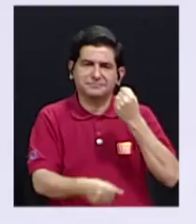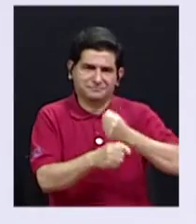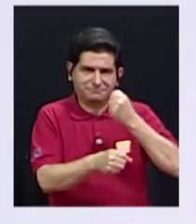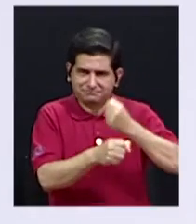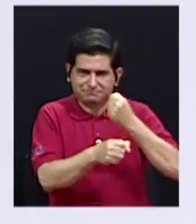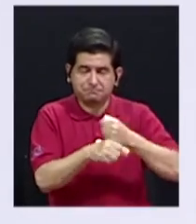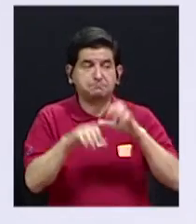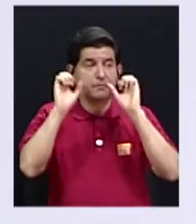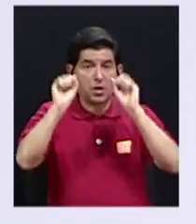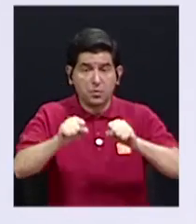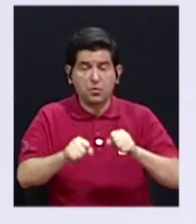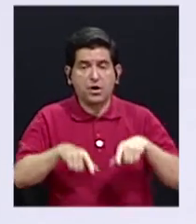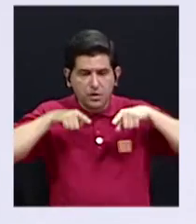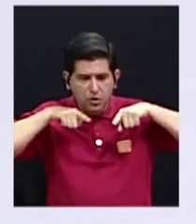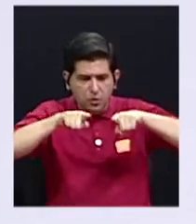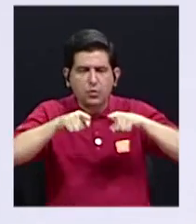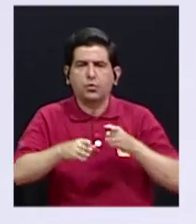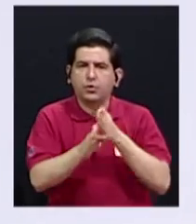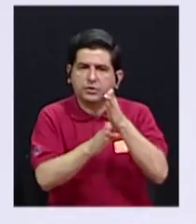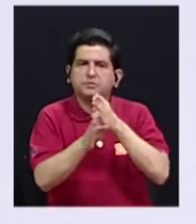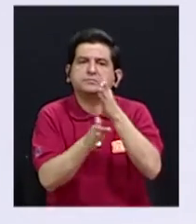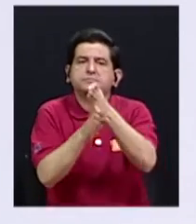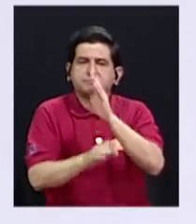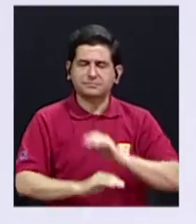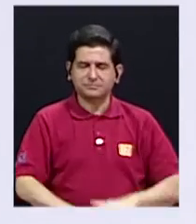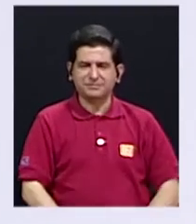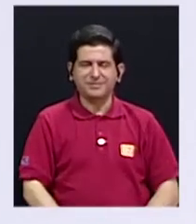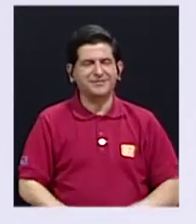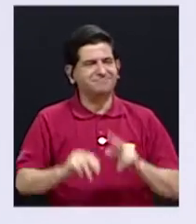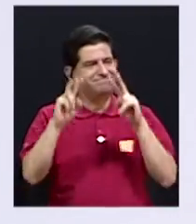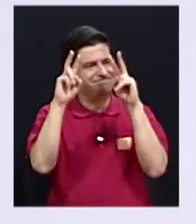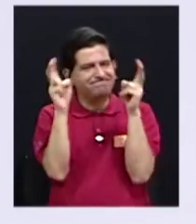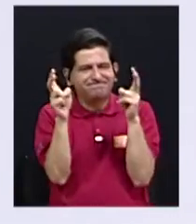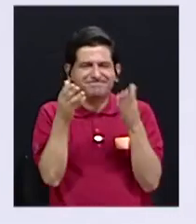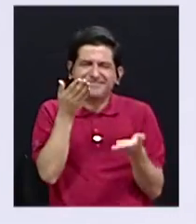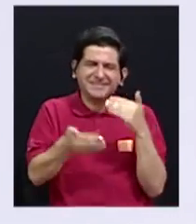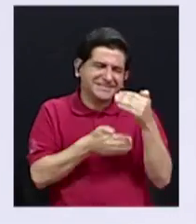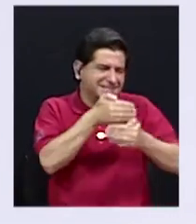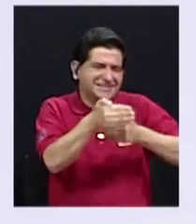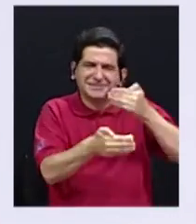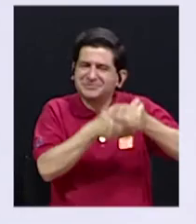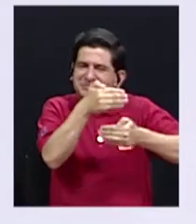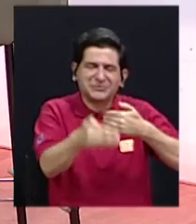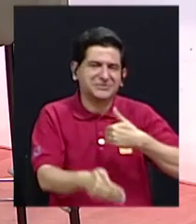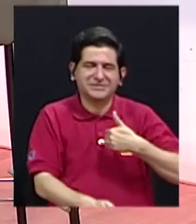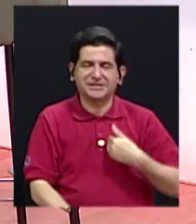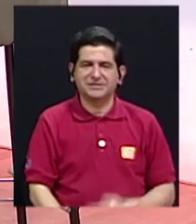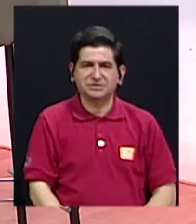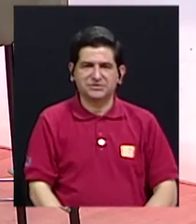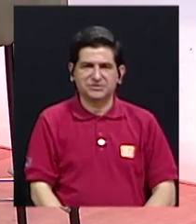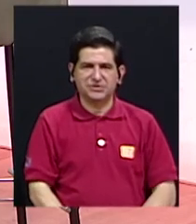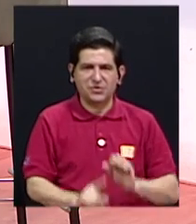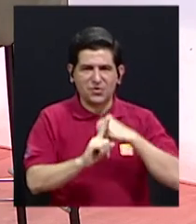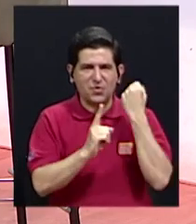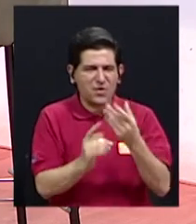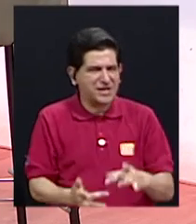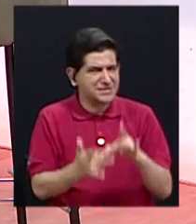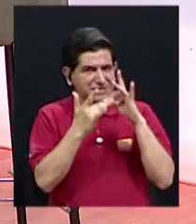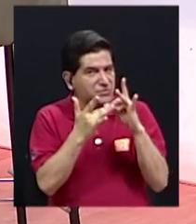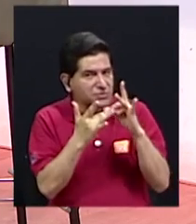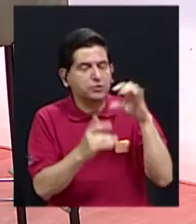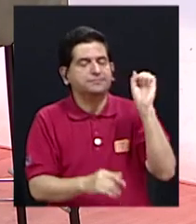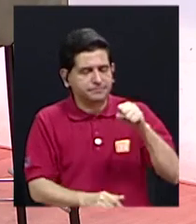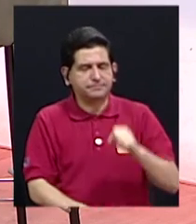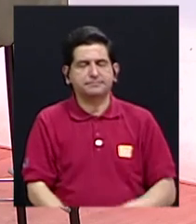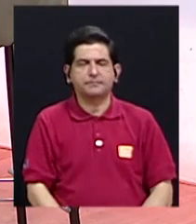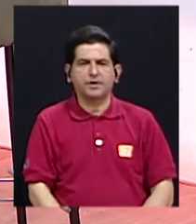y pueden llevarlo junto con la carrera entonces entonces es un tema como de mecánica verdad de hablar y